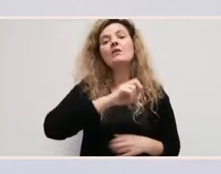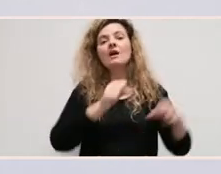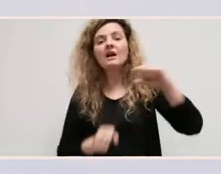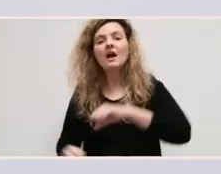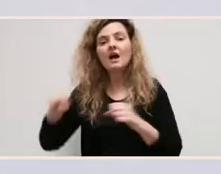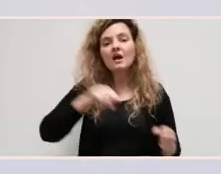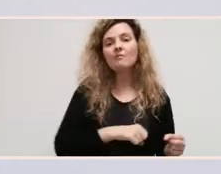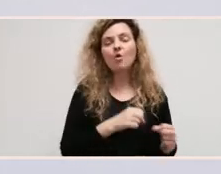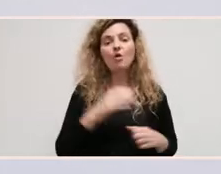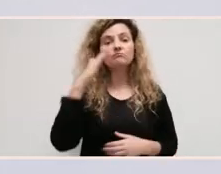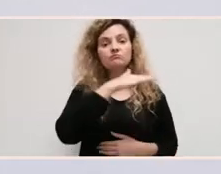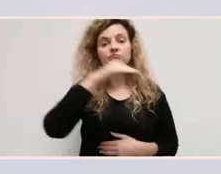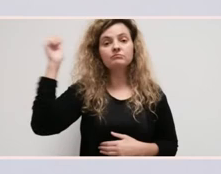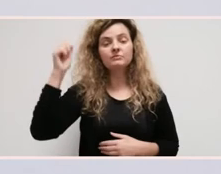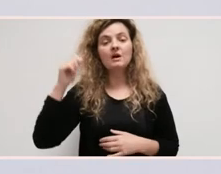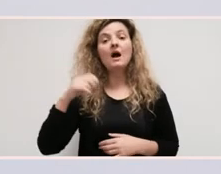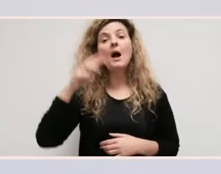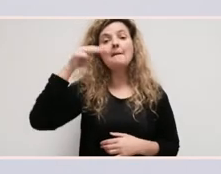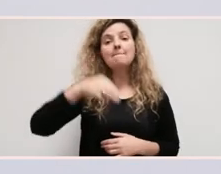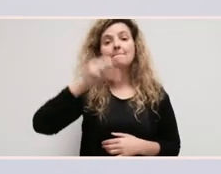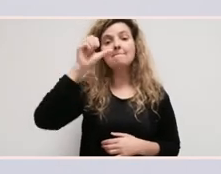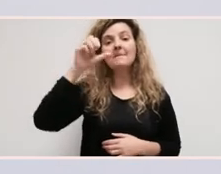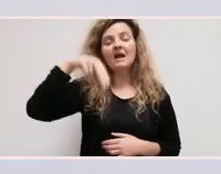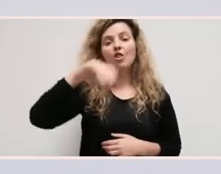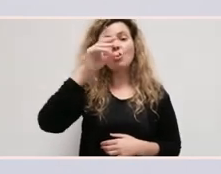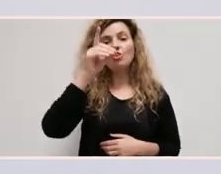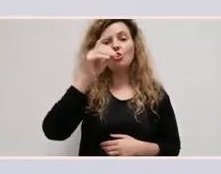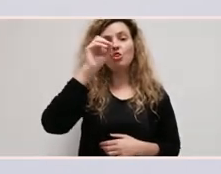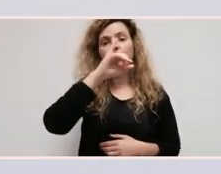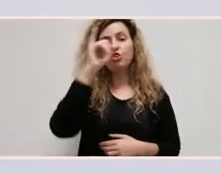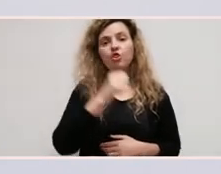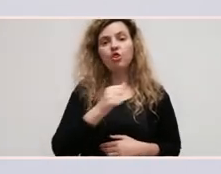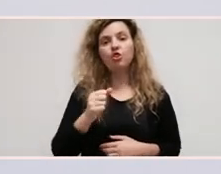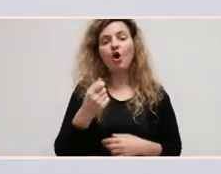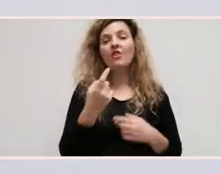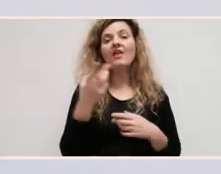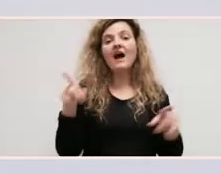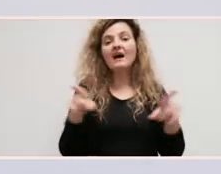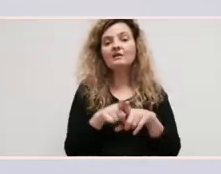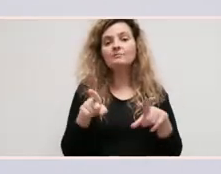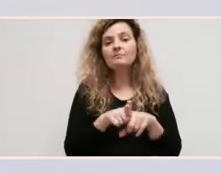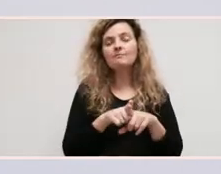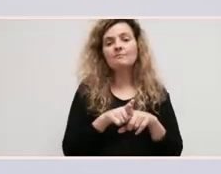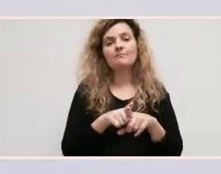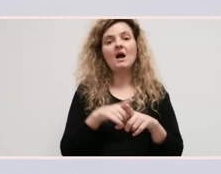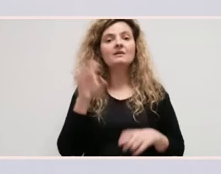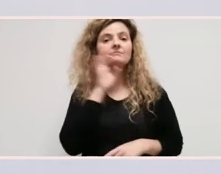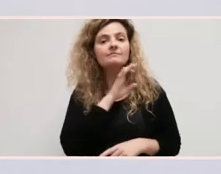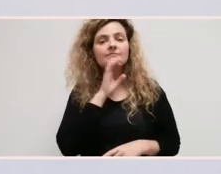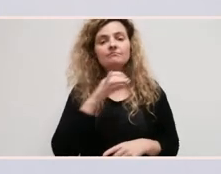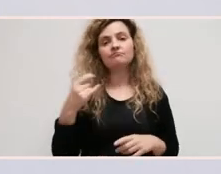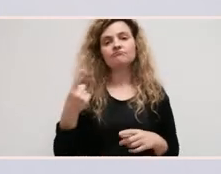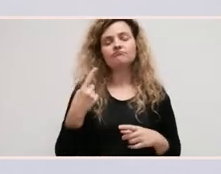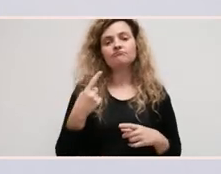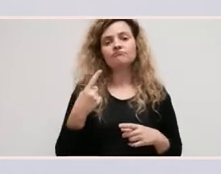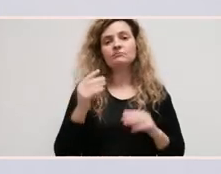a las tertulias de las irmás Mendoza Baviano, seguramente como un elemento exótico, ¿no? También participa en las tertulias